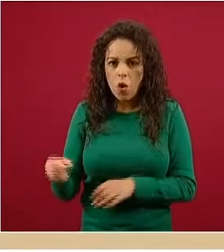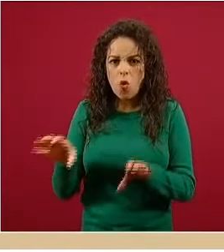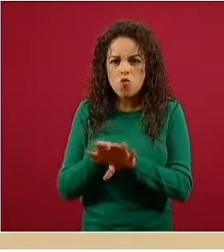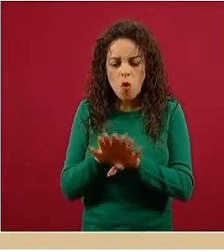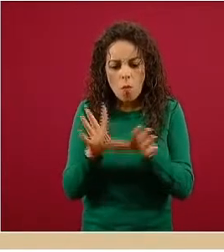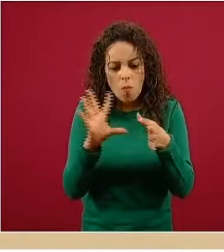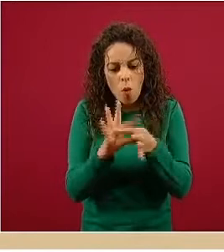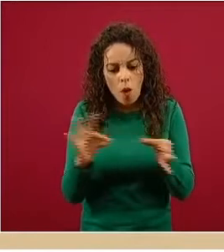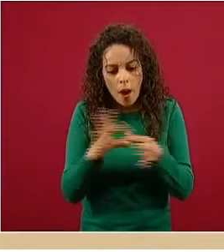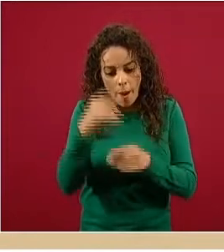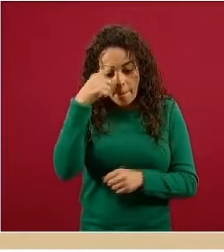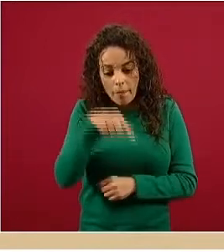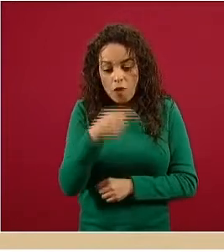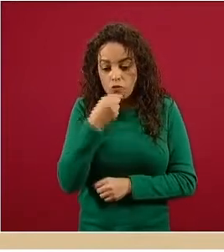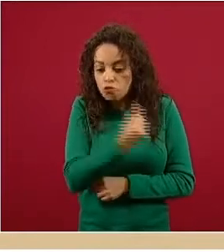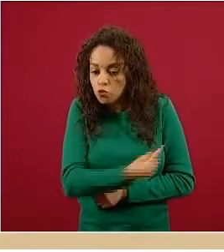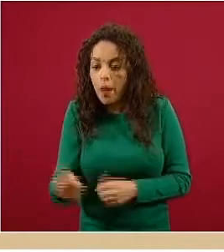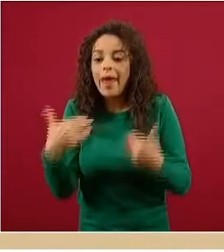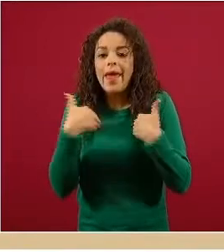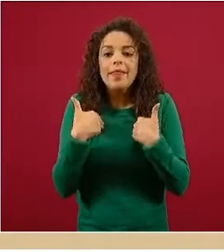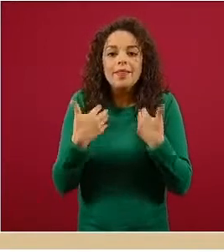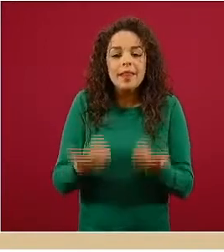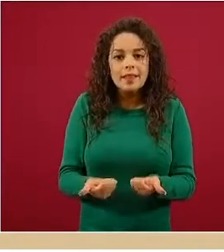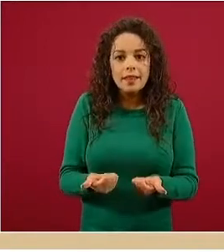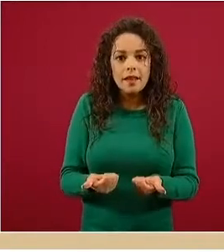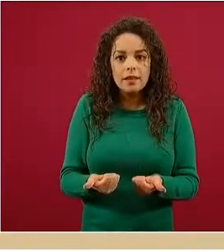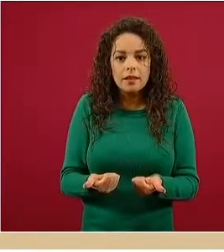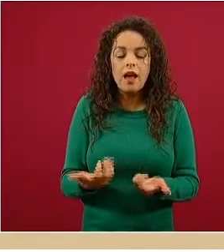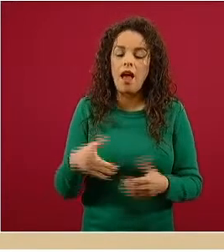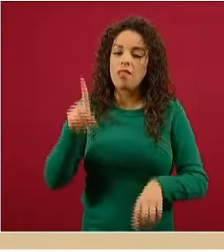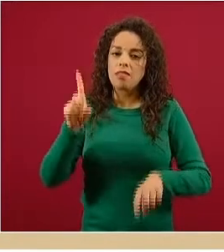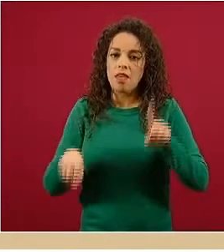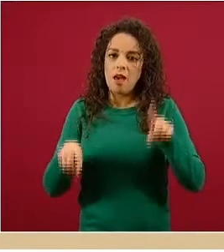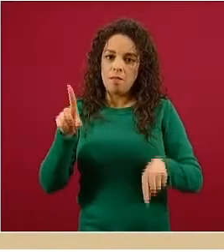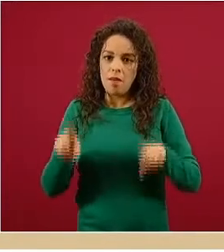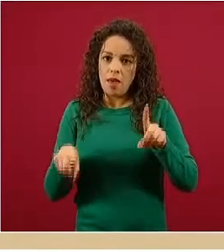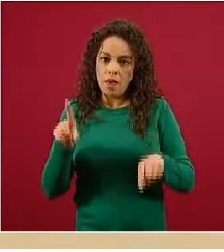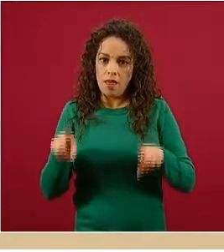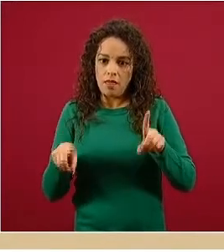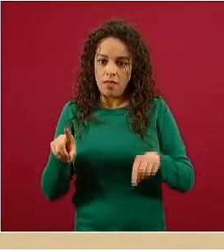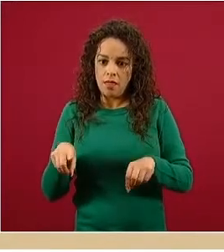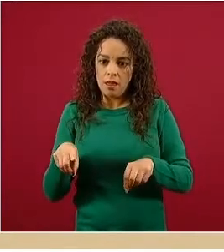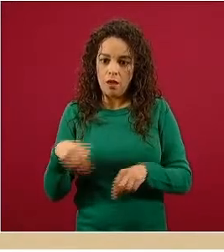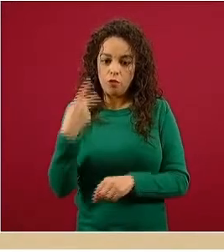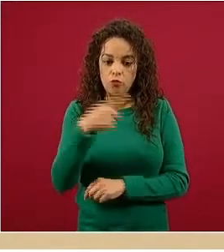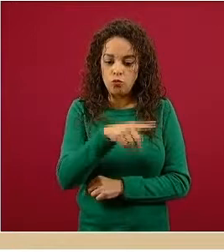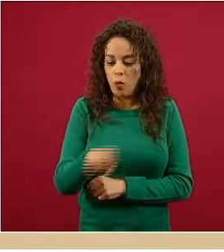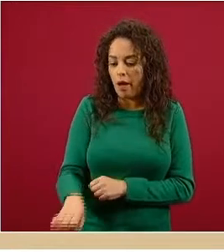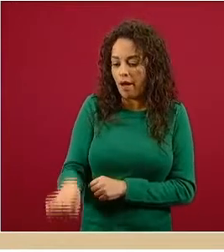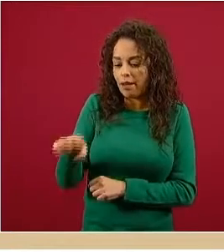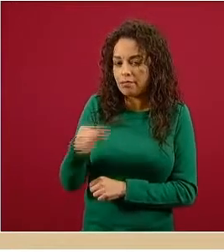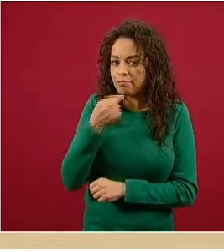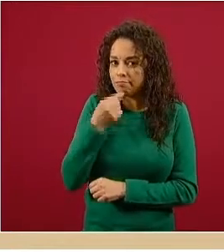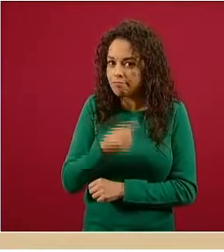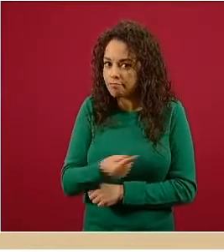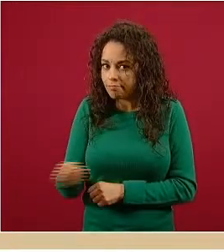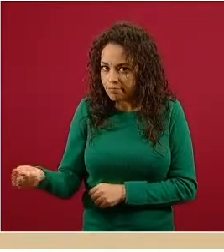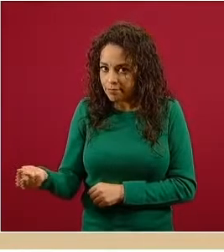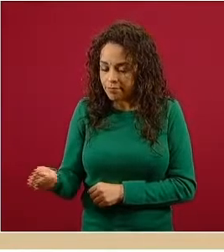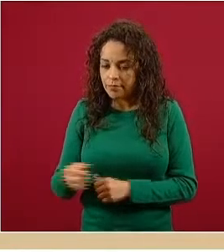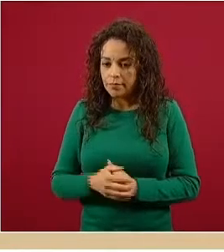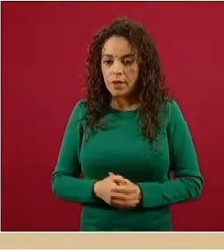veces algunos actos como llevar comida, ayudarle al cuidado de los hijos, ayudar en